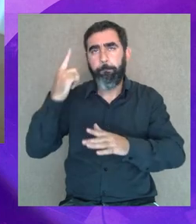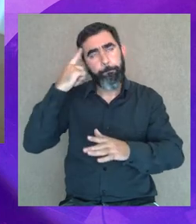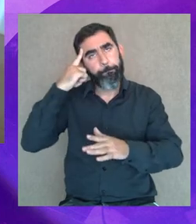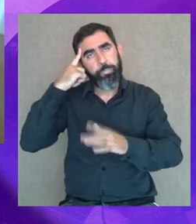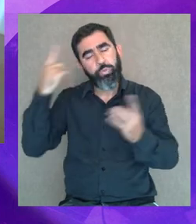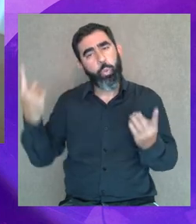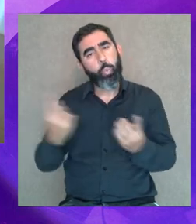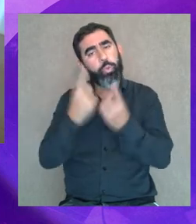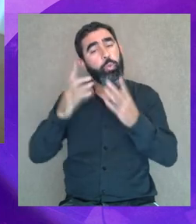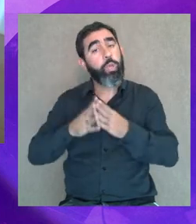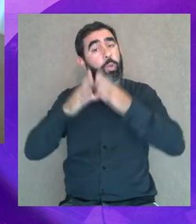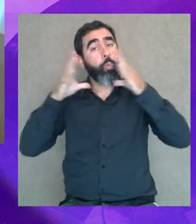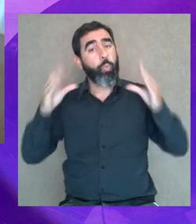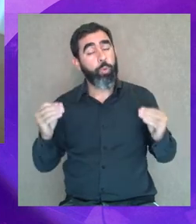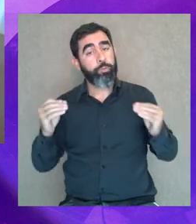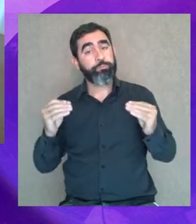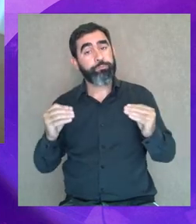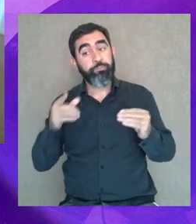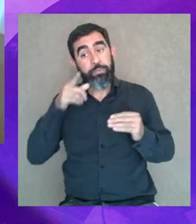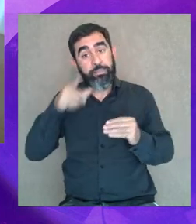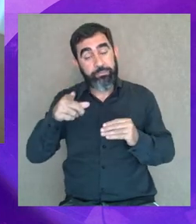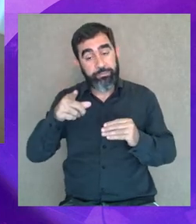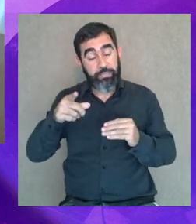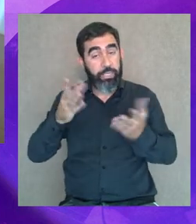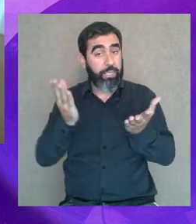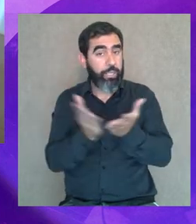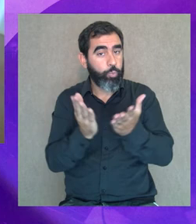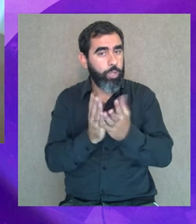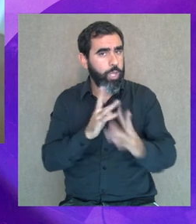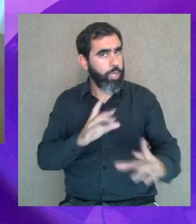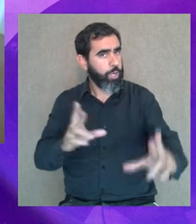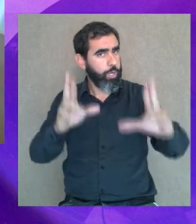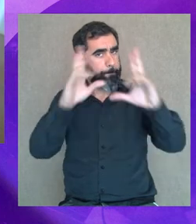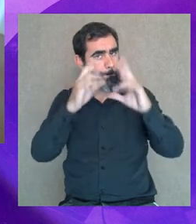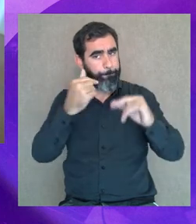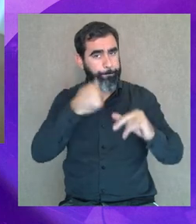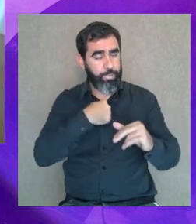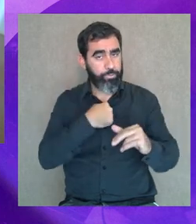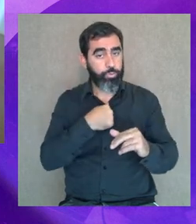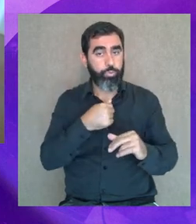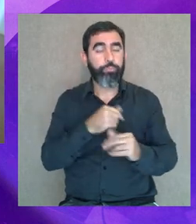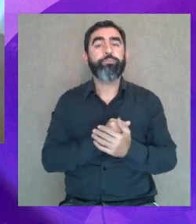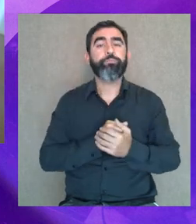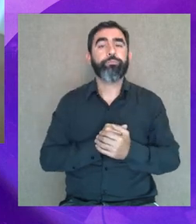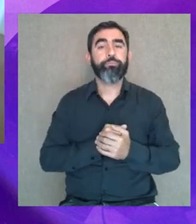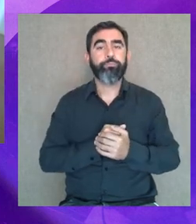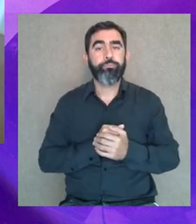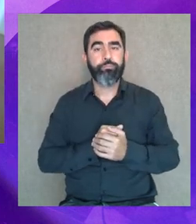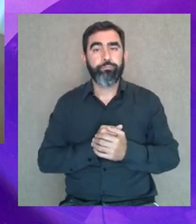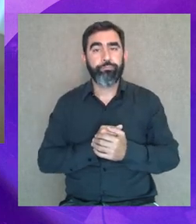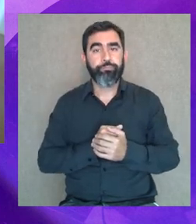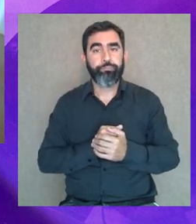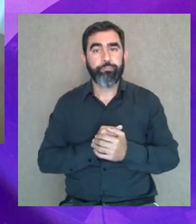encuentros en la escuela este bloque ellos el respeto que tienen y que no es un tema o